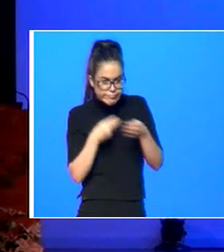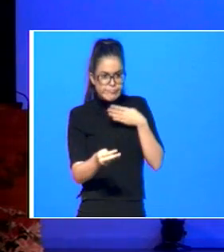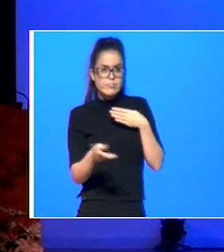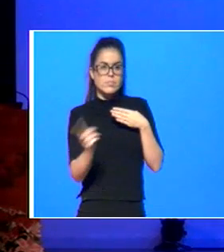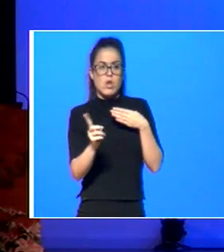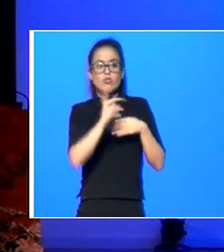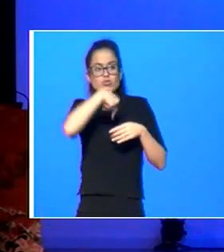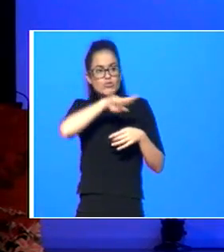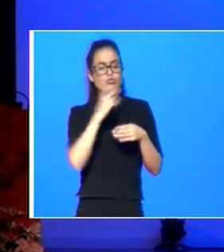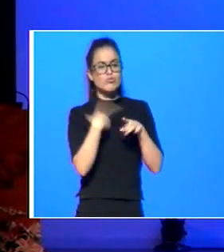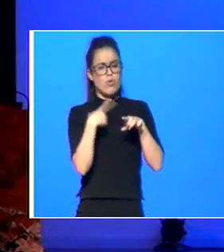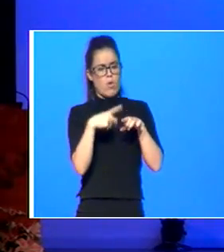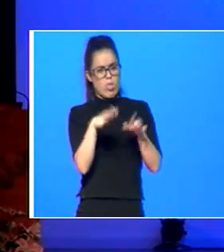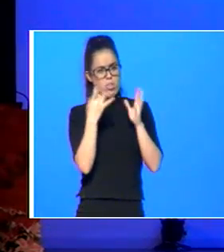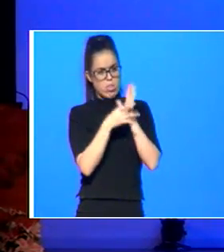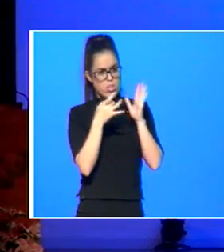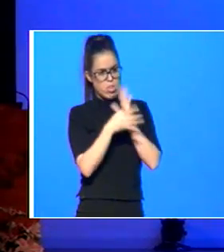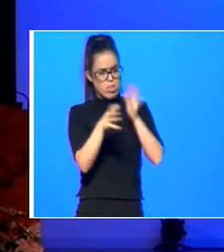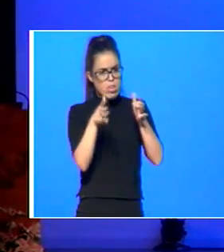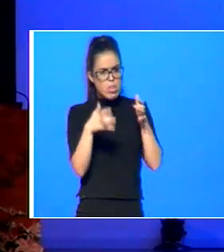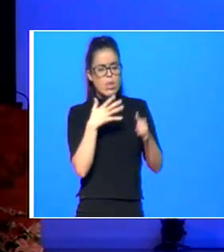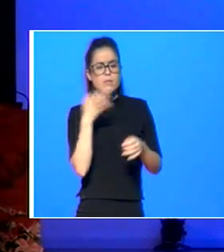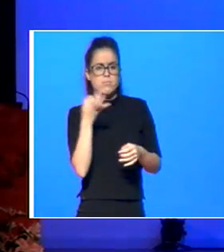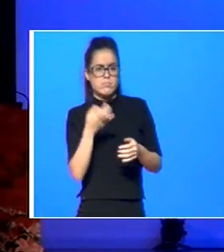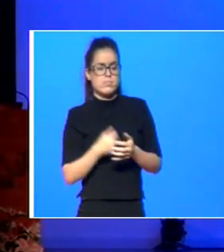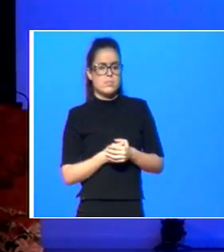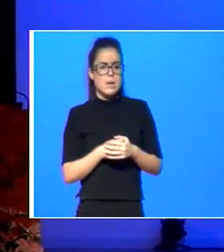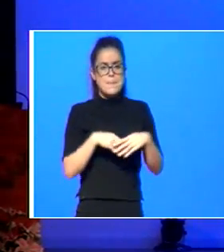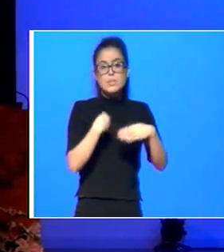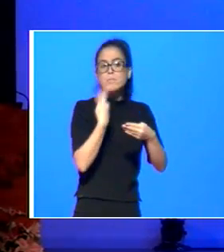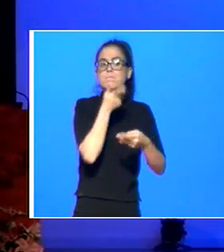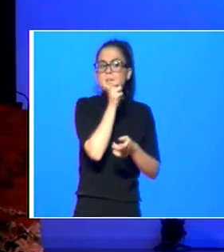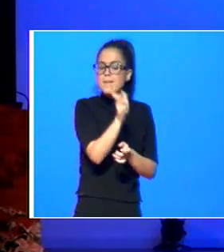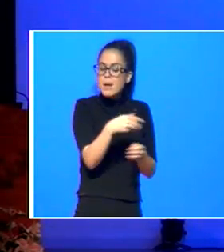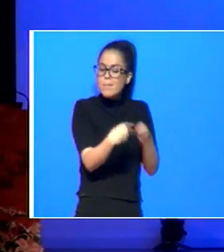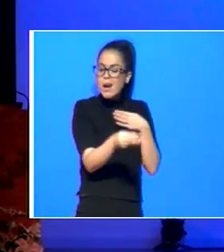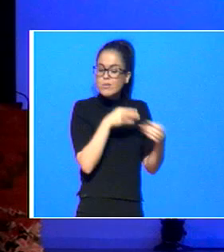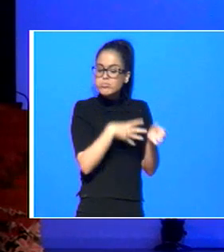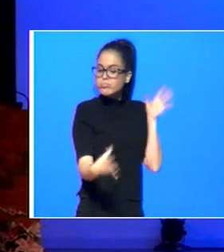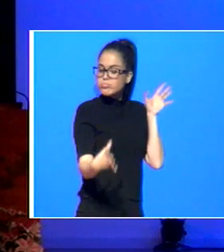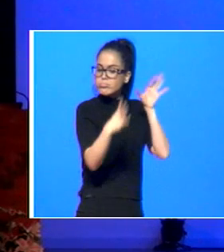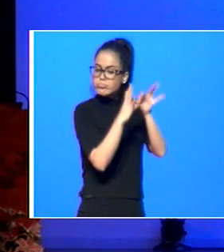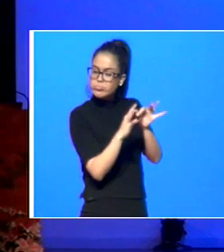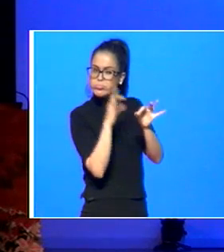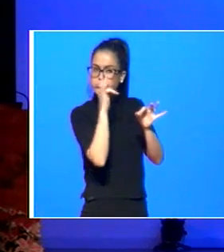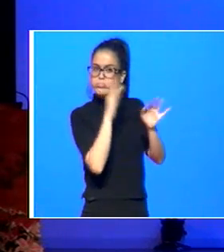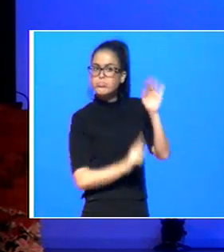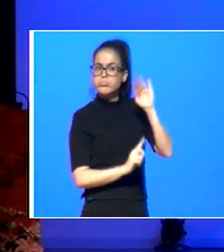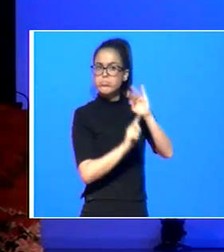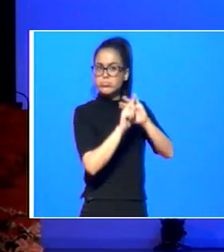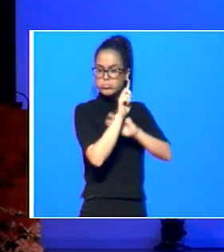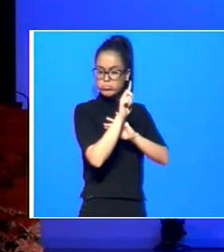lortzeko. Horretara bideratut egon biharko litzateke malgutasuna, eta oso hor ertz batetan edo bide baster